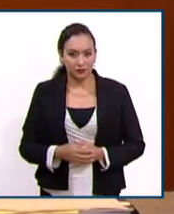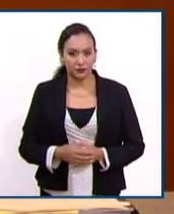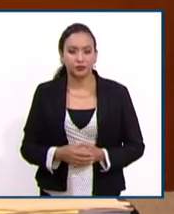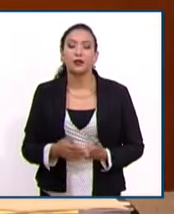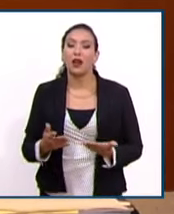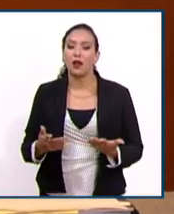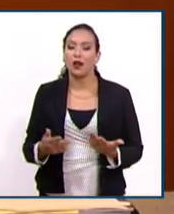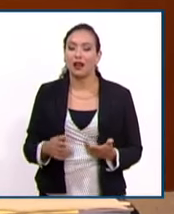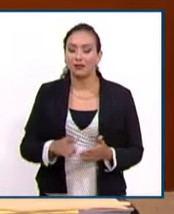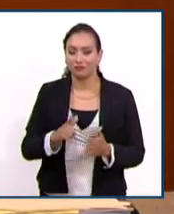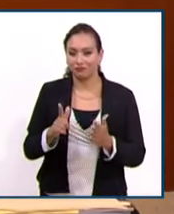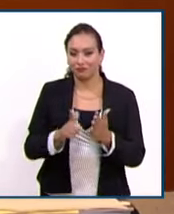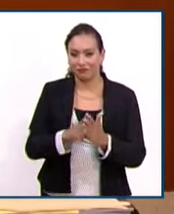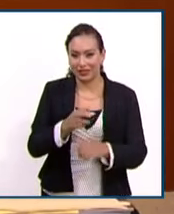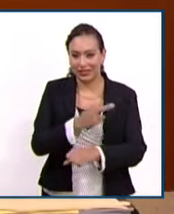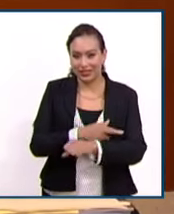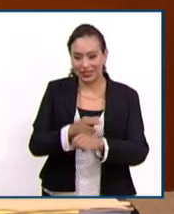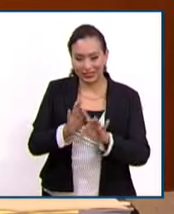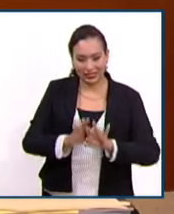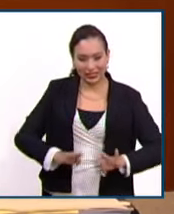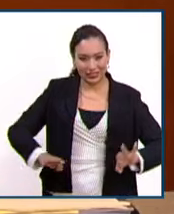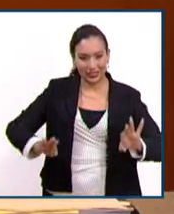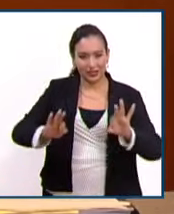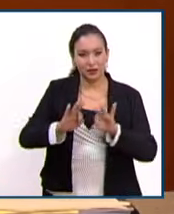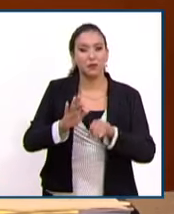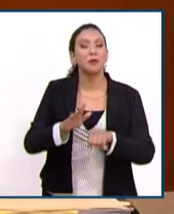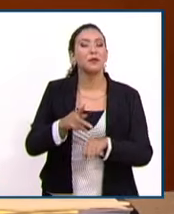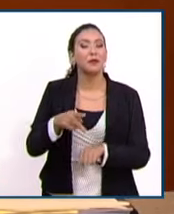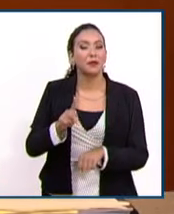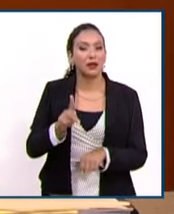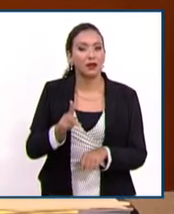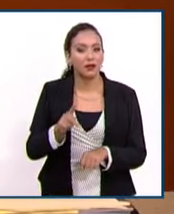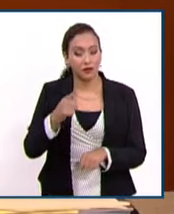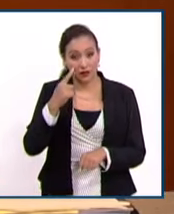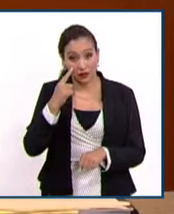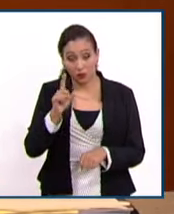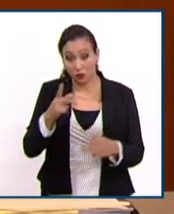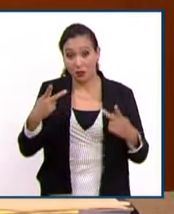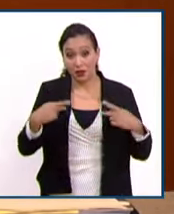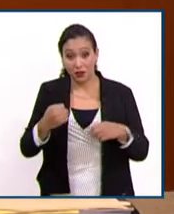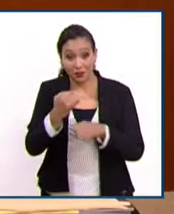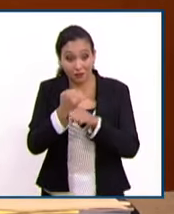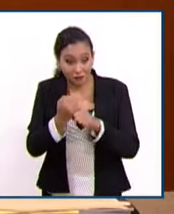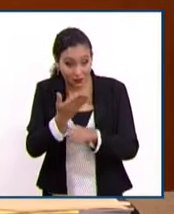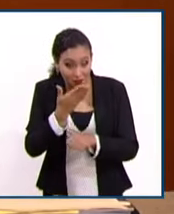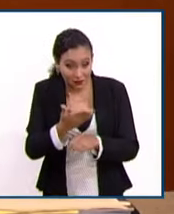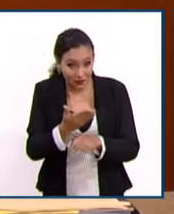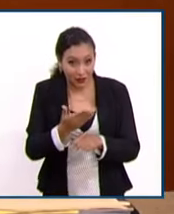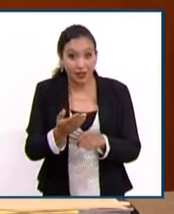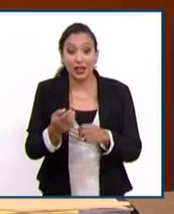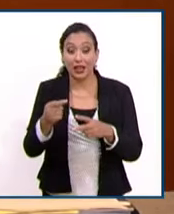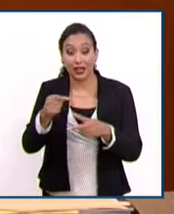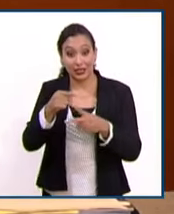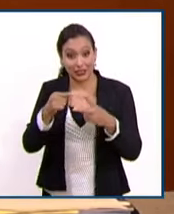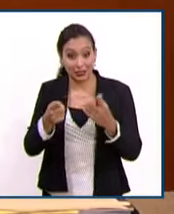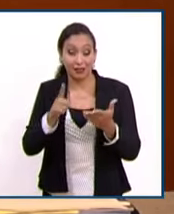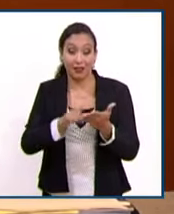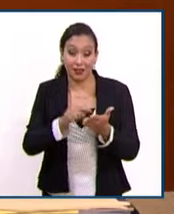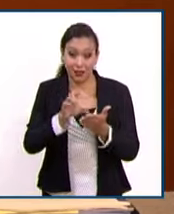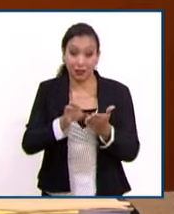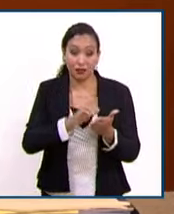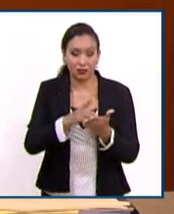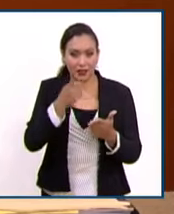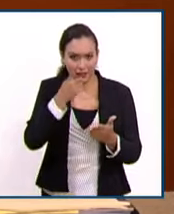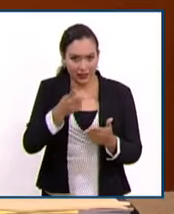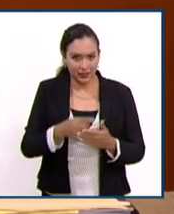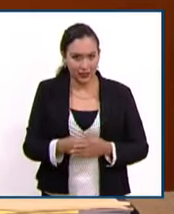es la diferencia fundamental? Que ambas consultas están previstas en nuestra Constitución. ¿Por